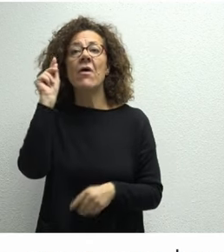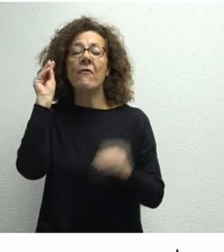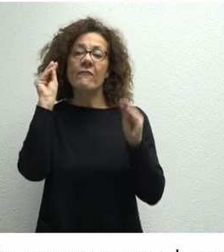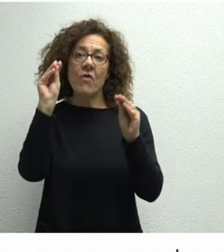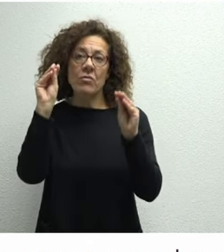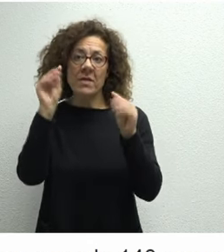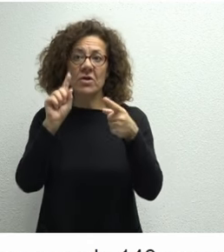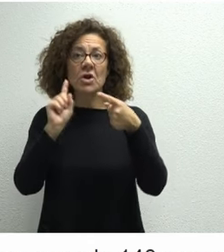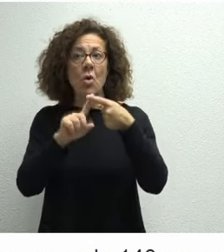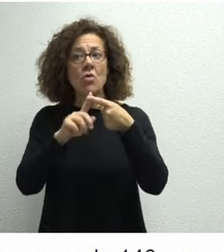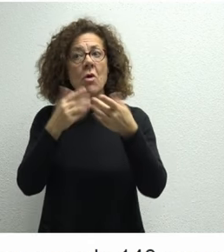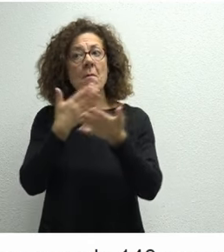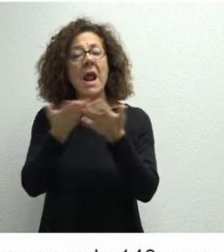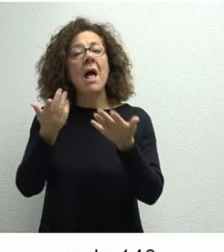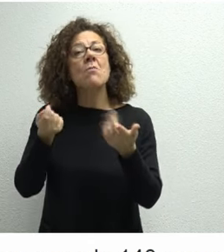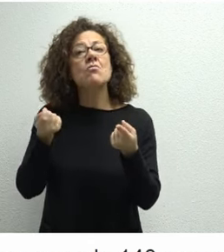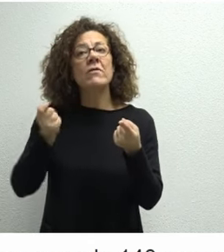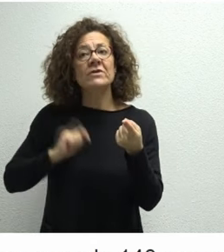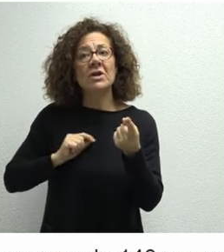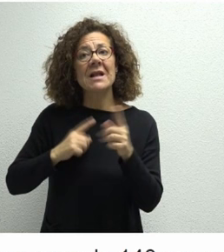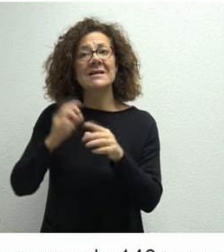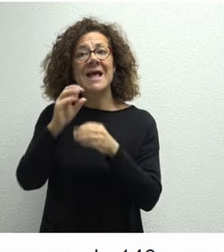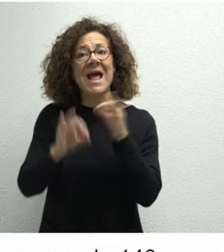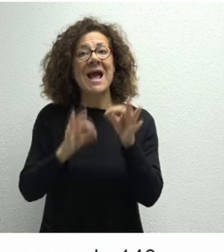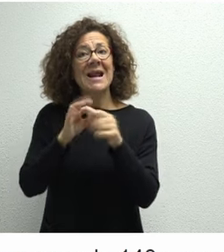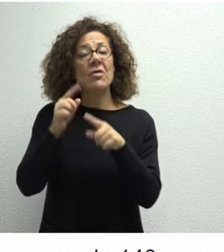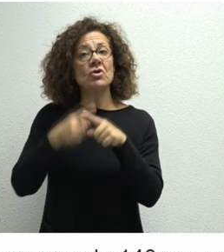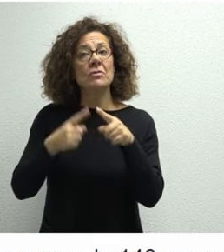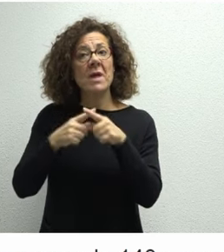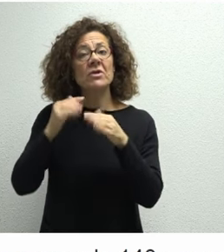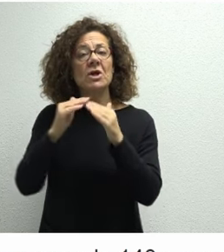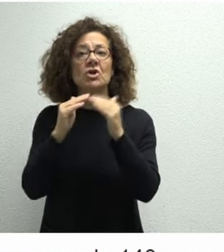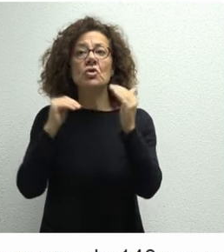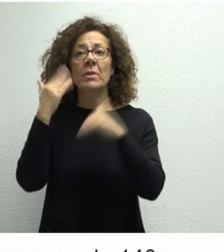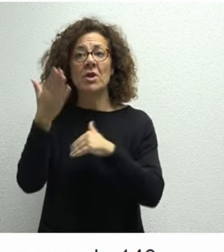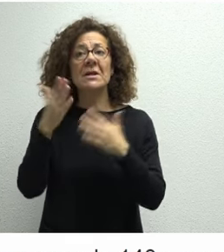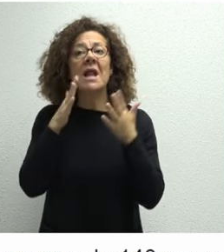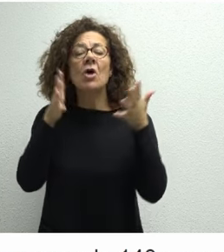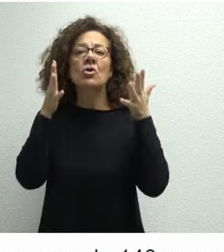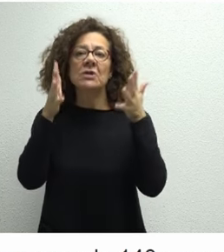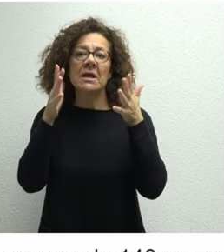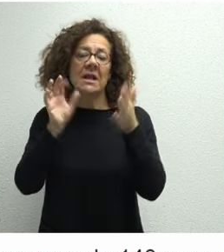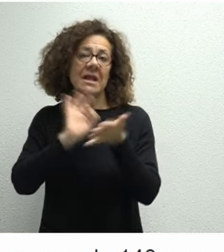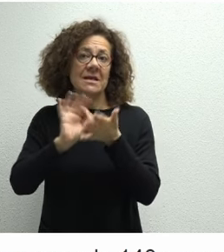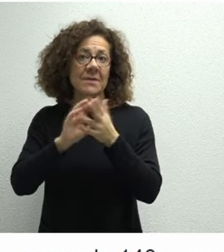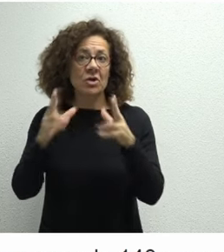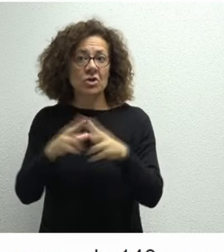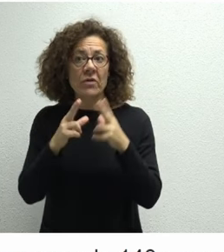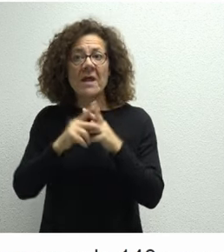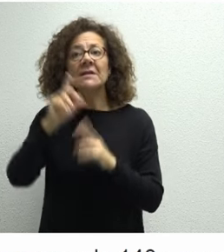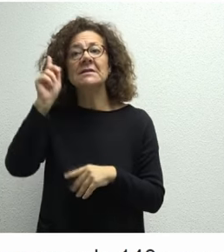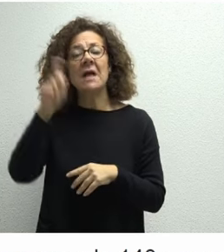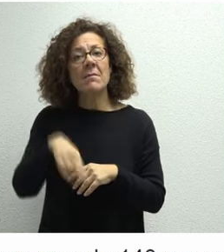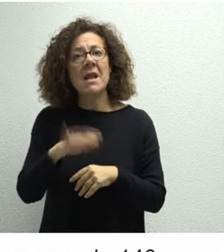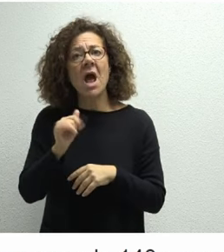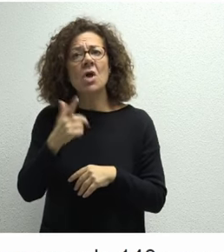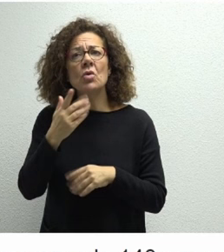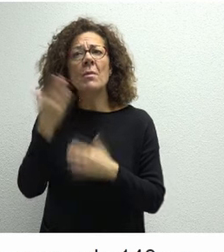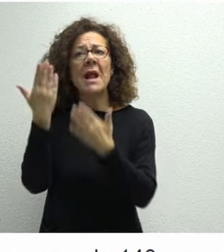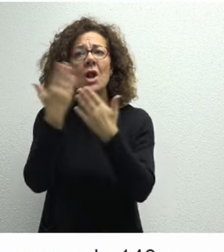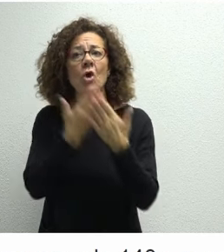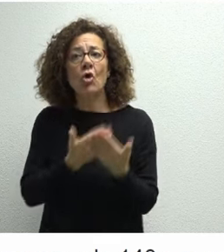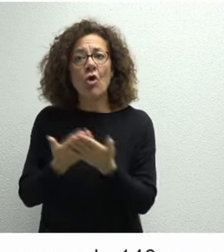una fue para el personal grados medios y Superiores de la consejería de servicios sociales después también dimos una para el